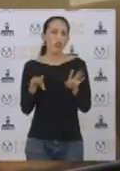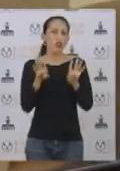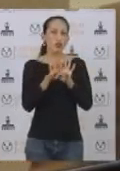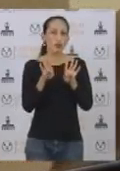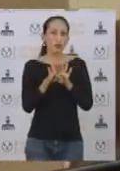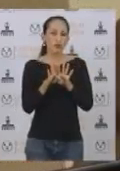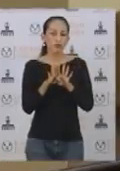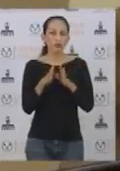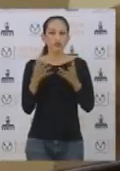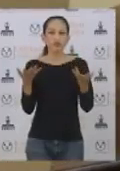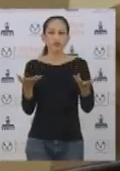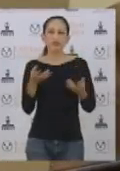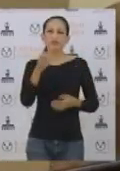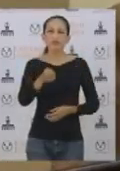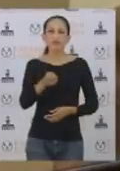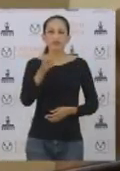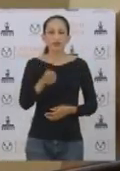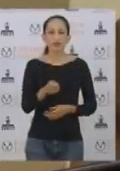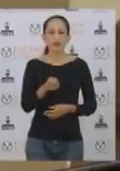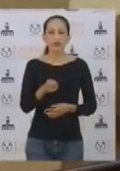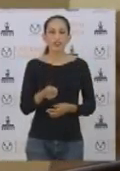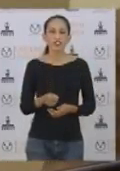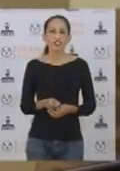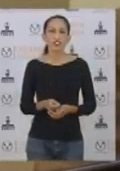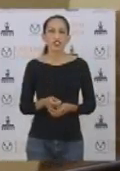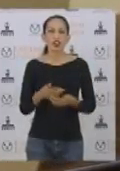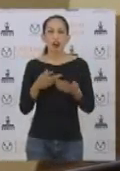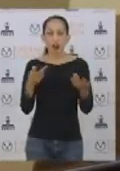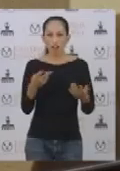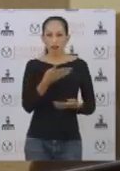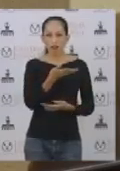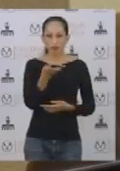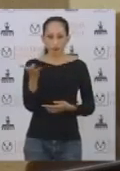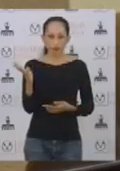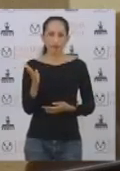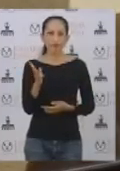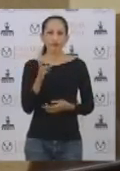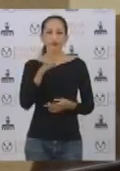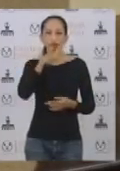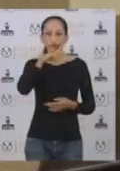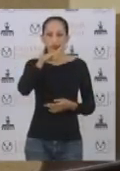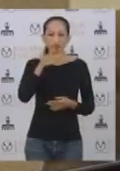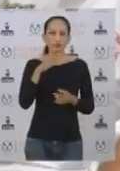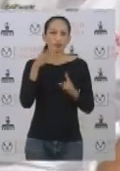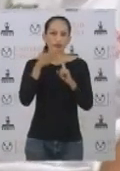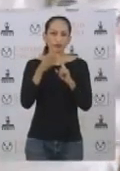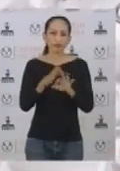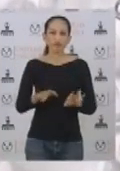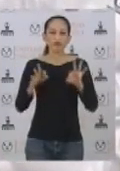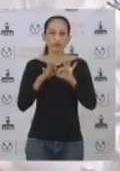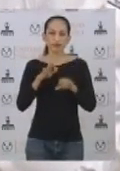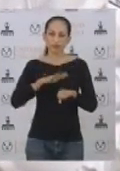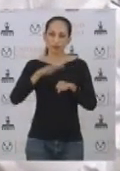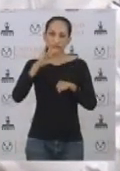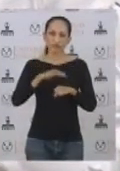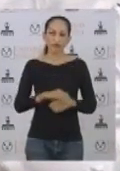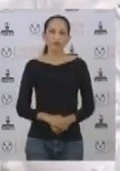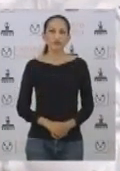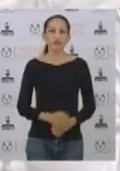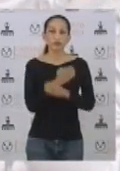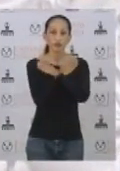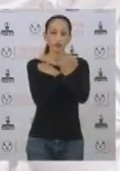internacional? Esa es la preocupación actual de la universidad. La excelencia